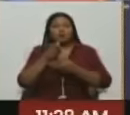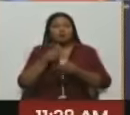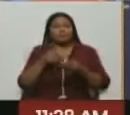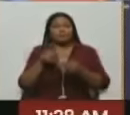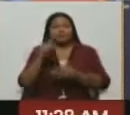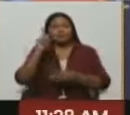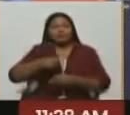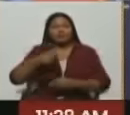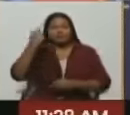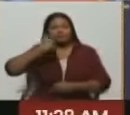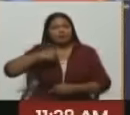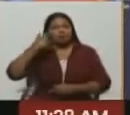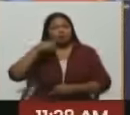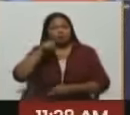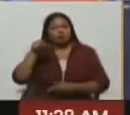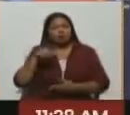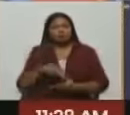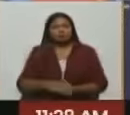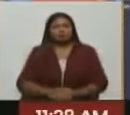serios.